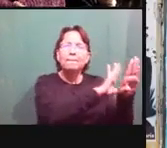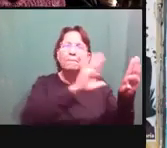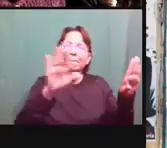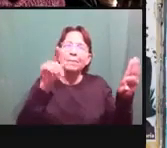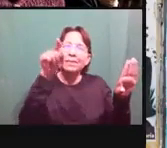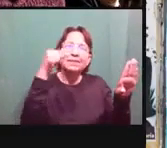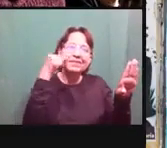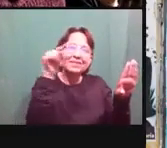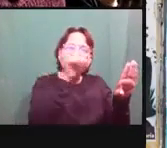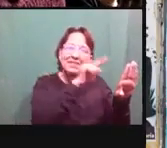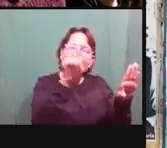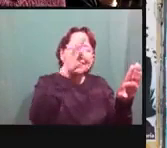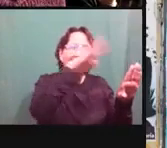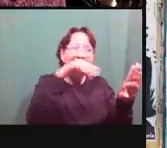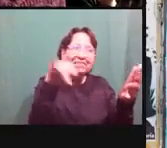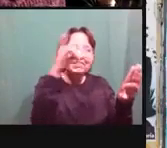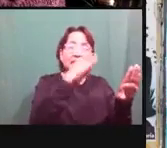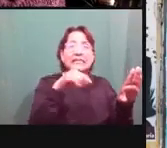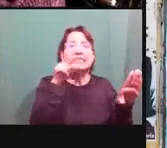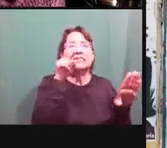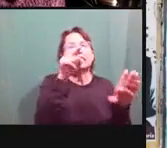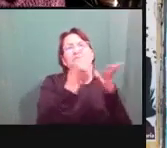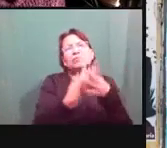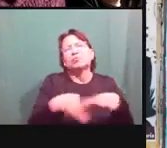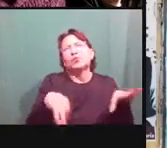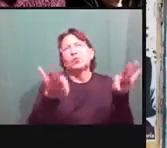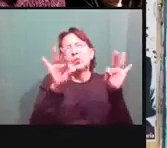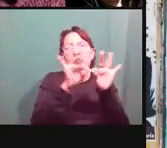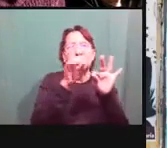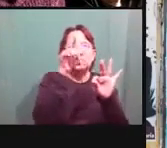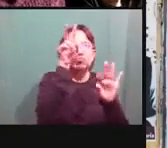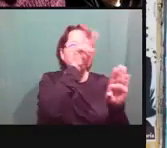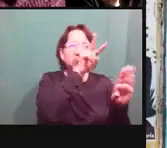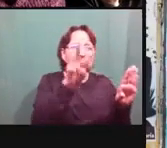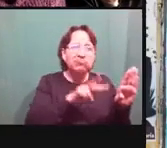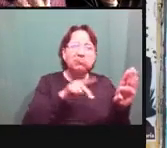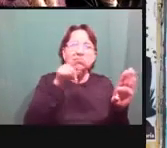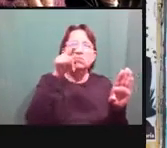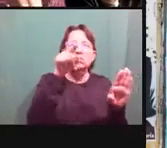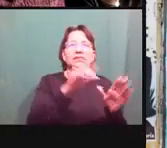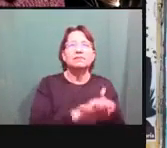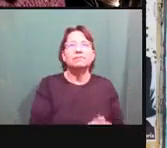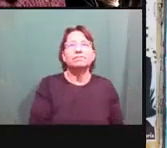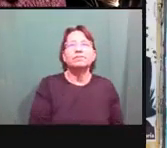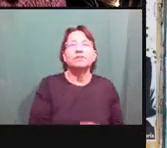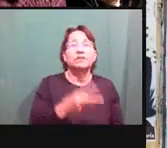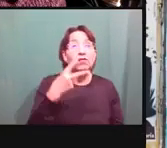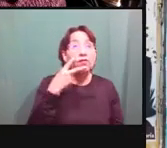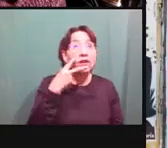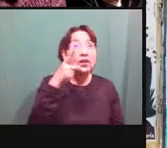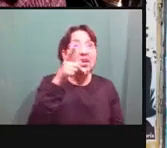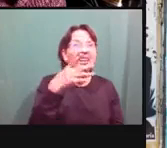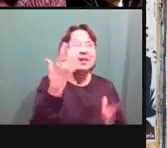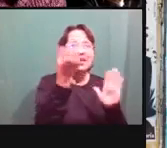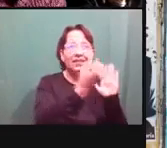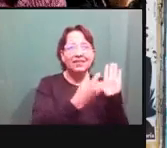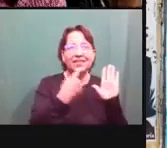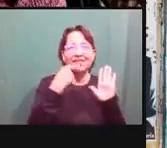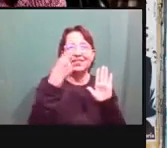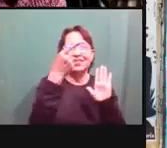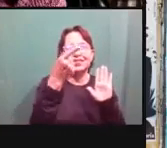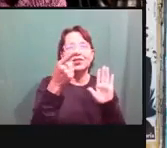de lo que fue tan importante este ejercicio de lectura, de decantación. Lo que ven ahí es el capítulo, el